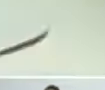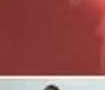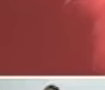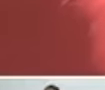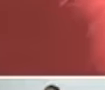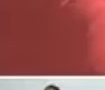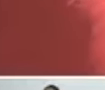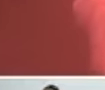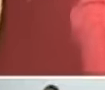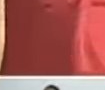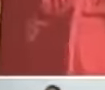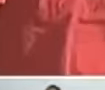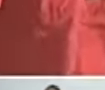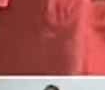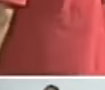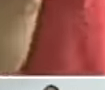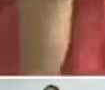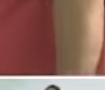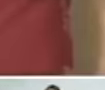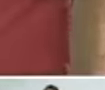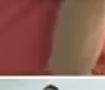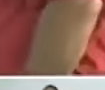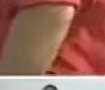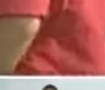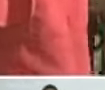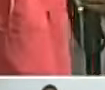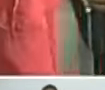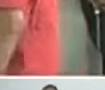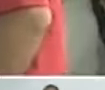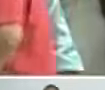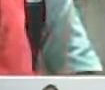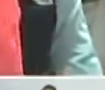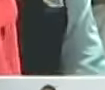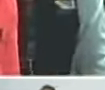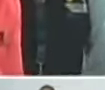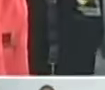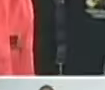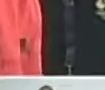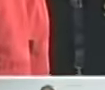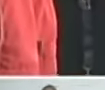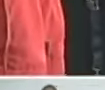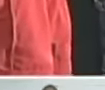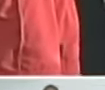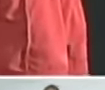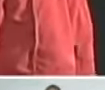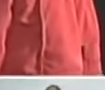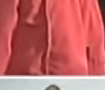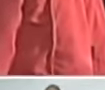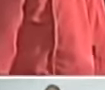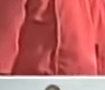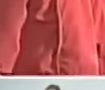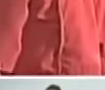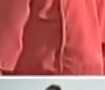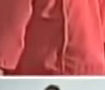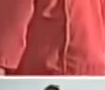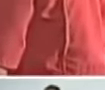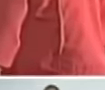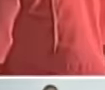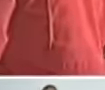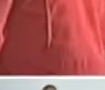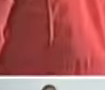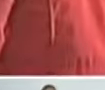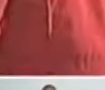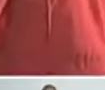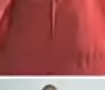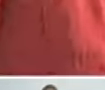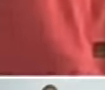manifestado su respaldo irrestricto a la candidatura del presidente Nicolás Maduro Moros para las elecciones del día 28 de julio.